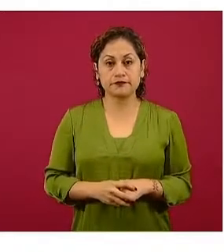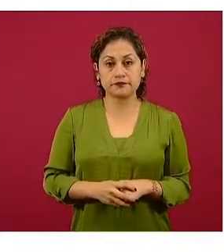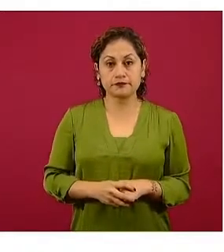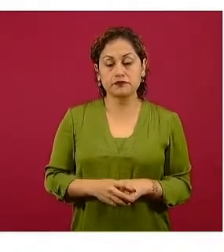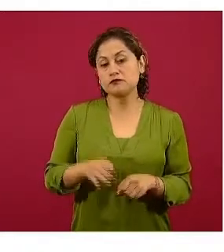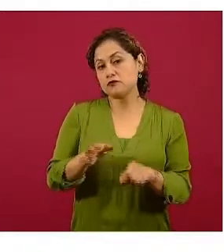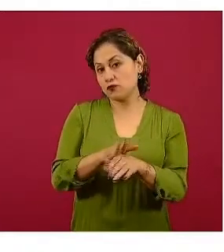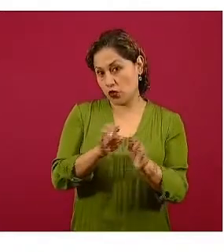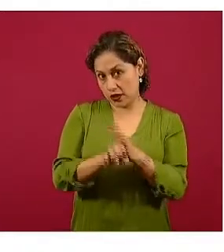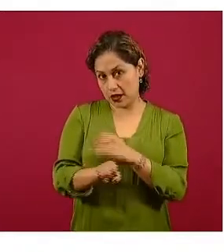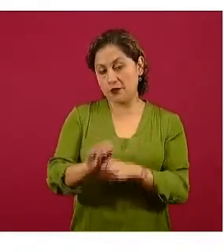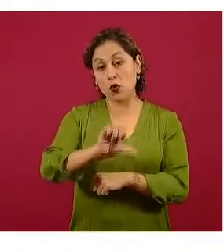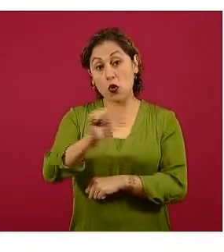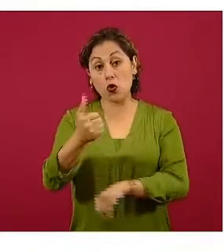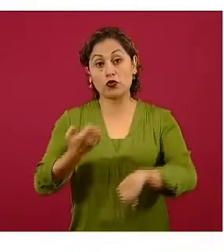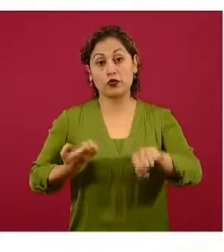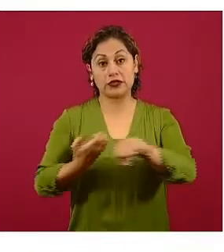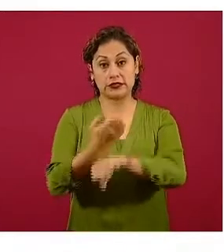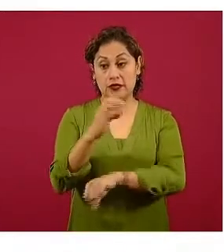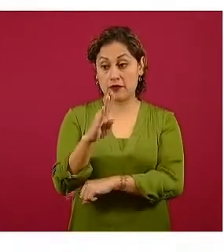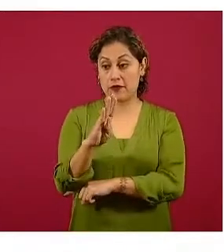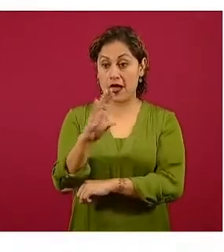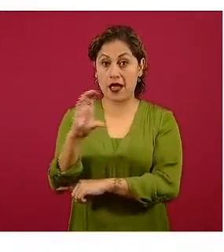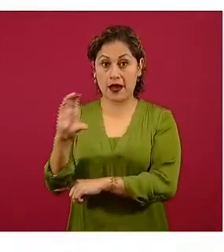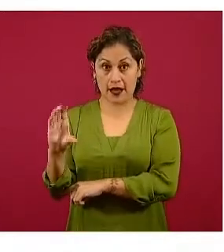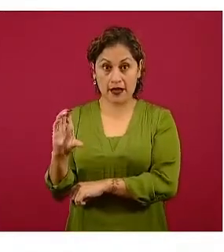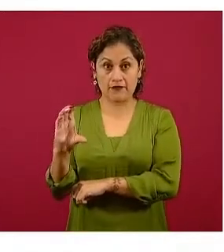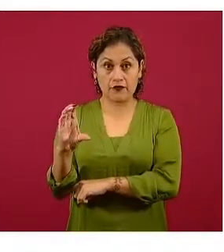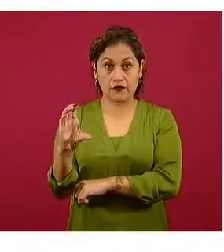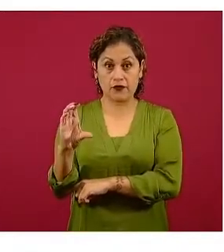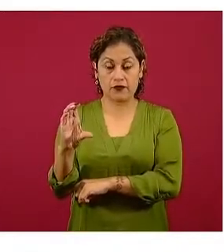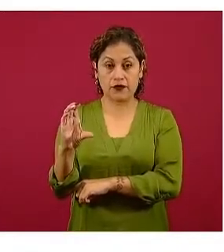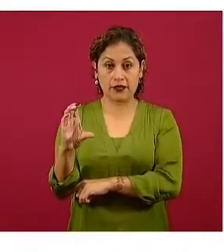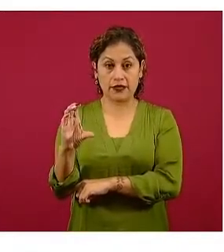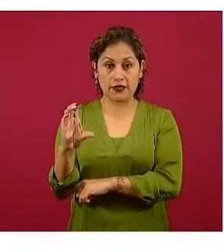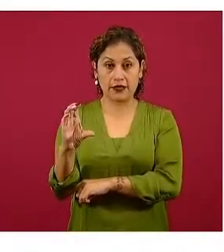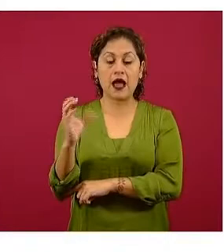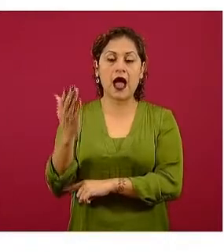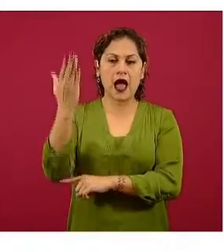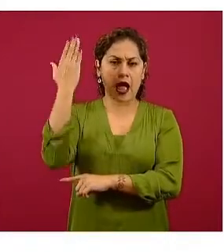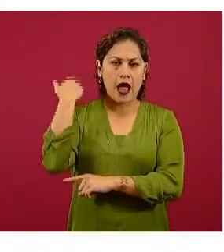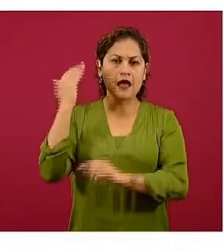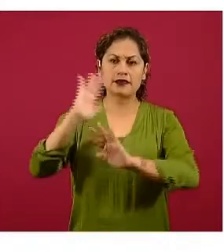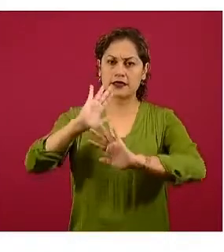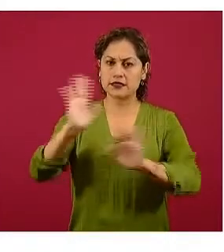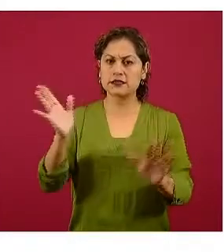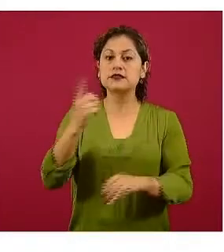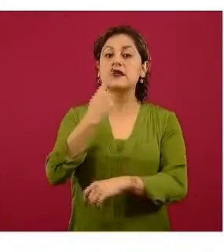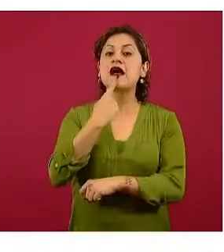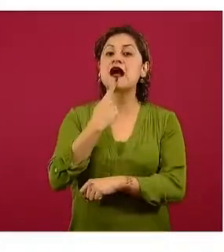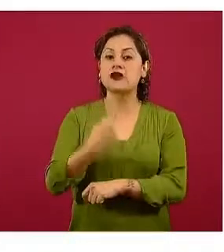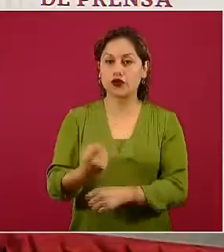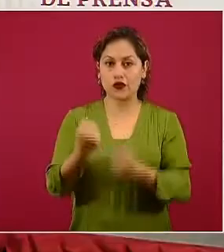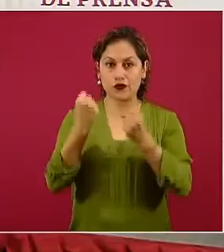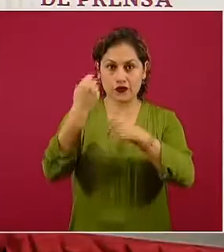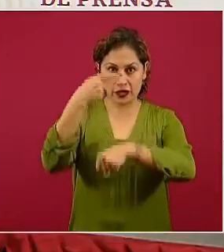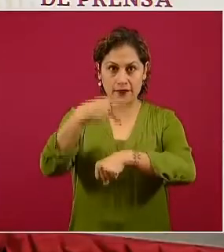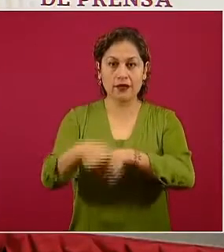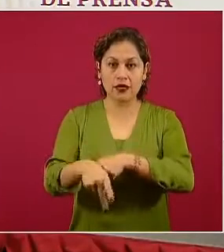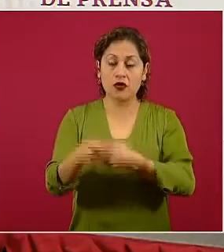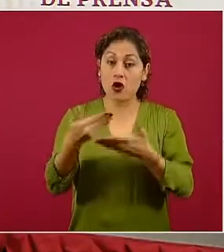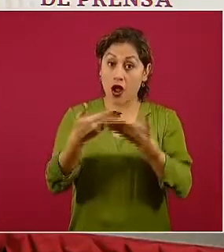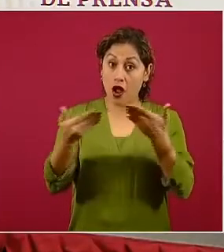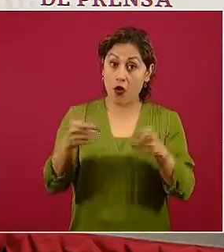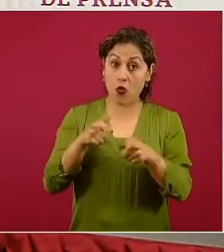Baja California, que era la entidad que ya se encontraba en este nivel de riesgo máximo y por lo tanto el rojo, pues bueno,